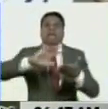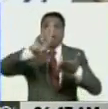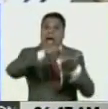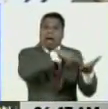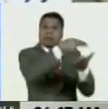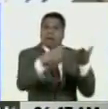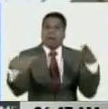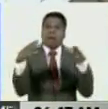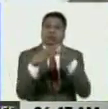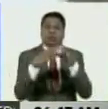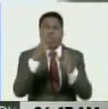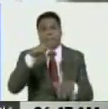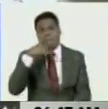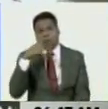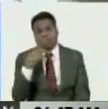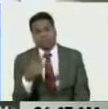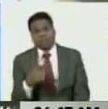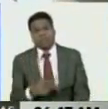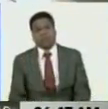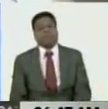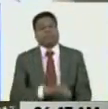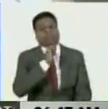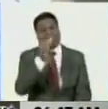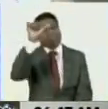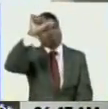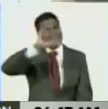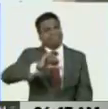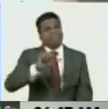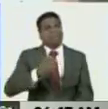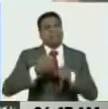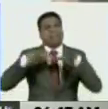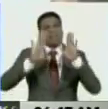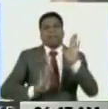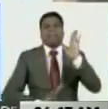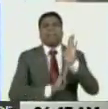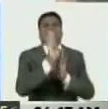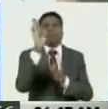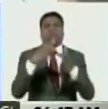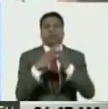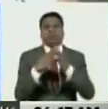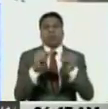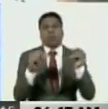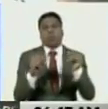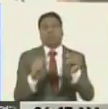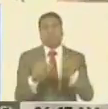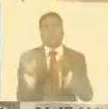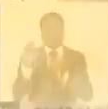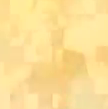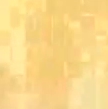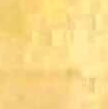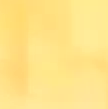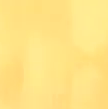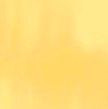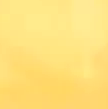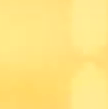vía de los hechos. Lamentablemente quieren detener el crecimiento de los partidos que han venido creciendo en oposición.